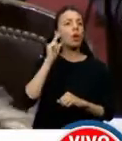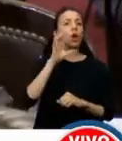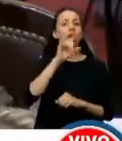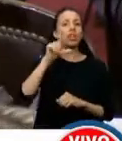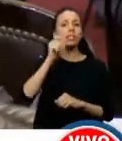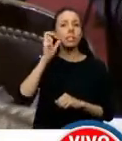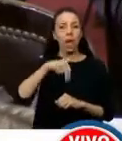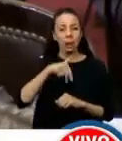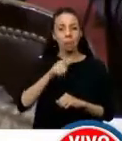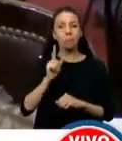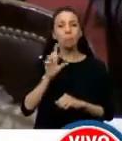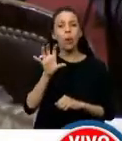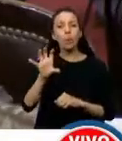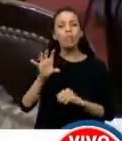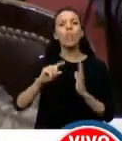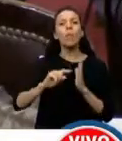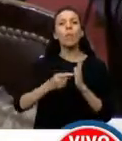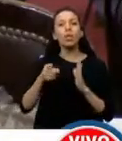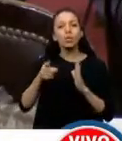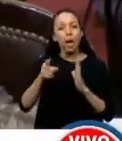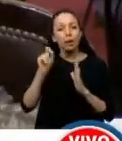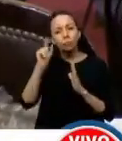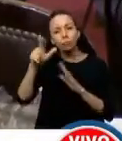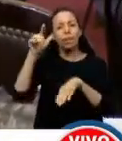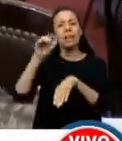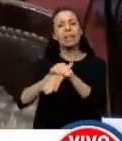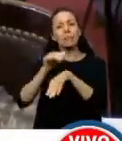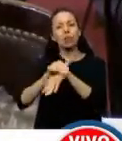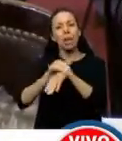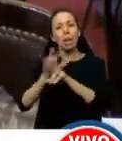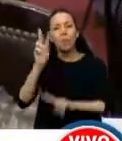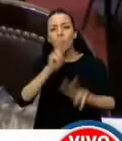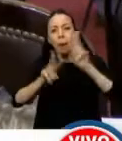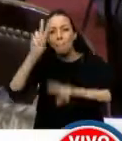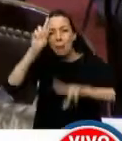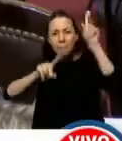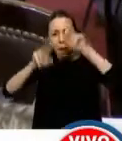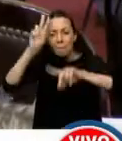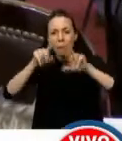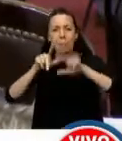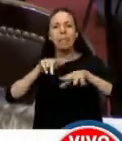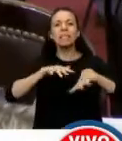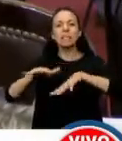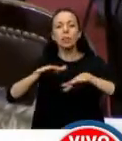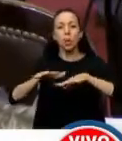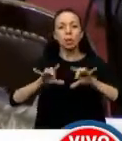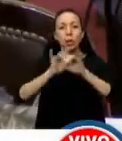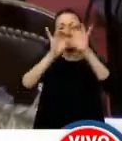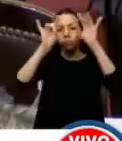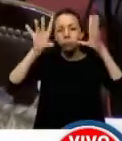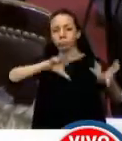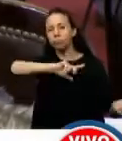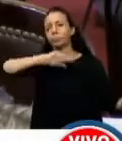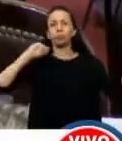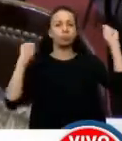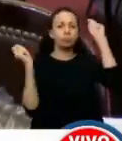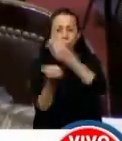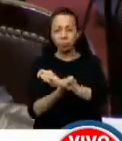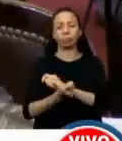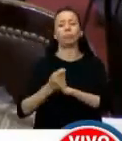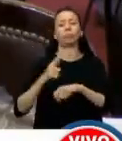que tenemos en la Argentina, esa gran deuda interna de la cual nosotros hacemos mucha mención. Eso genera muchísima cultura, pero por supuesto